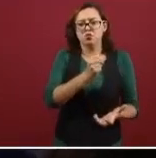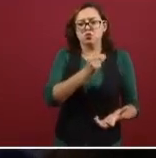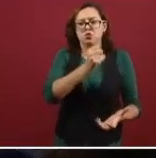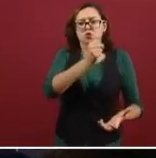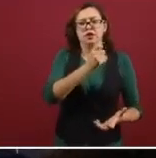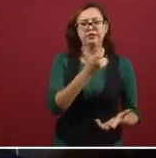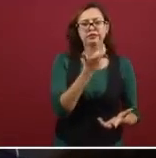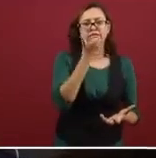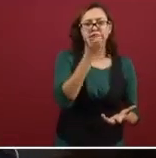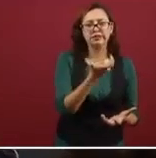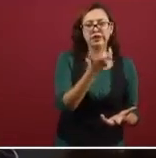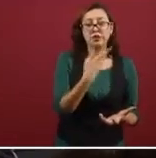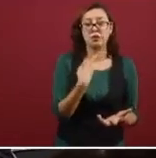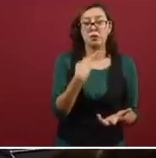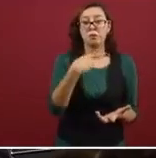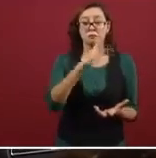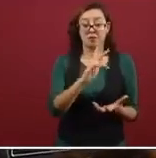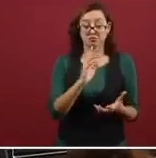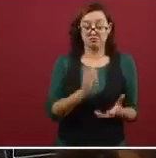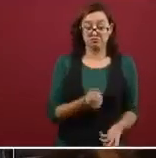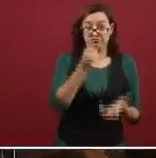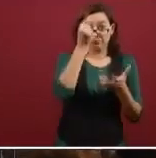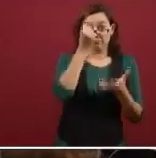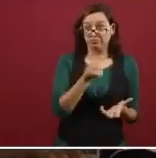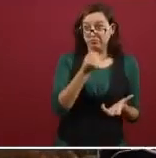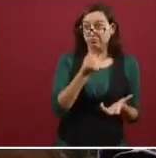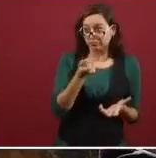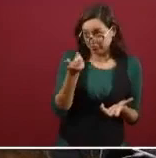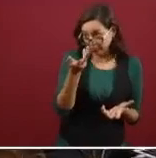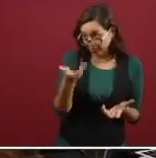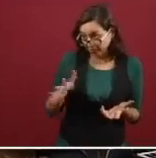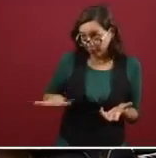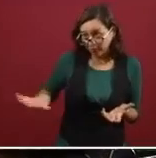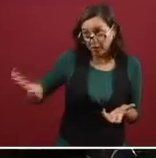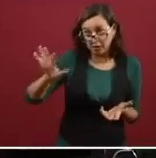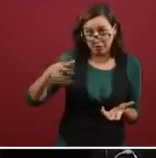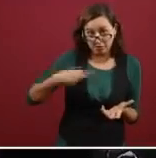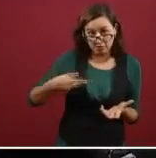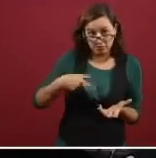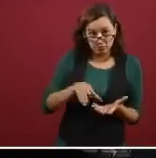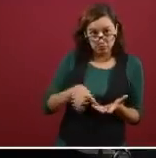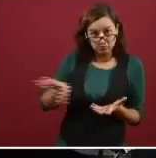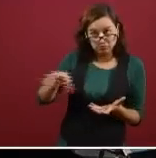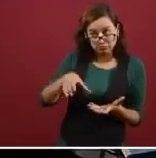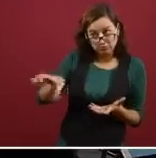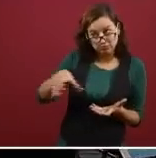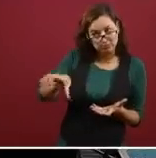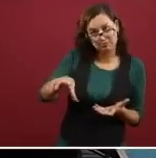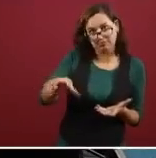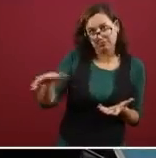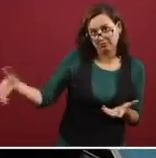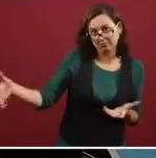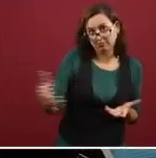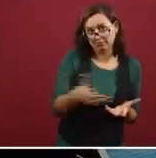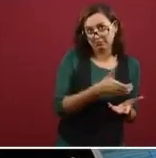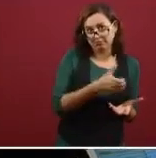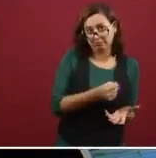necesariamente la distribución de la riqueza, la distribución del ingreso.